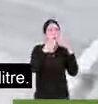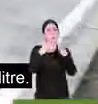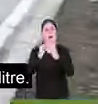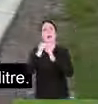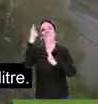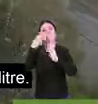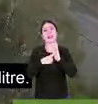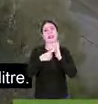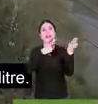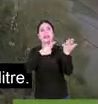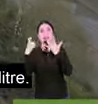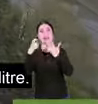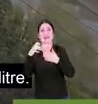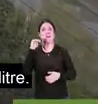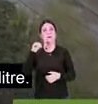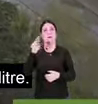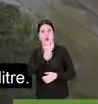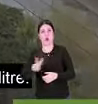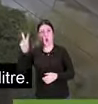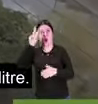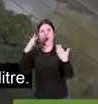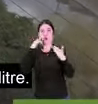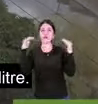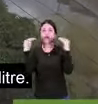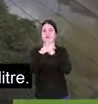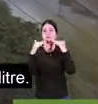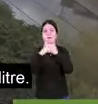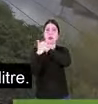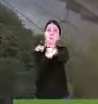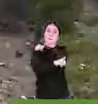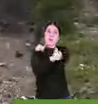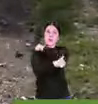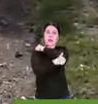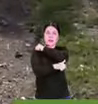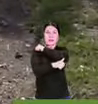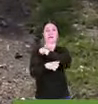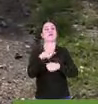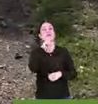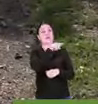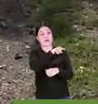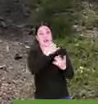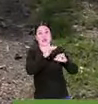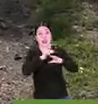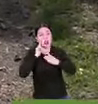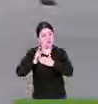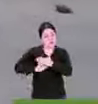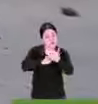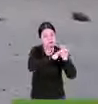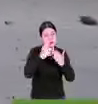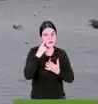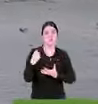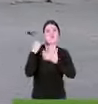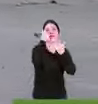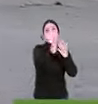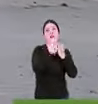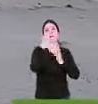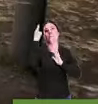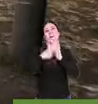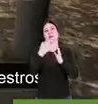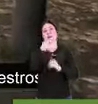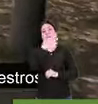cuadrados de vía interna al ingreso por la Avenida Boyacá en la Terminal Salitre. La obra tuvo una inversión de 1.300 millones